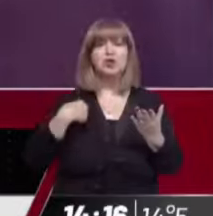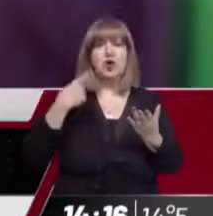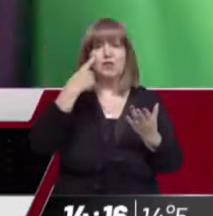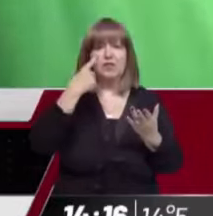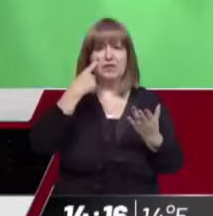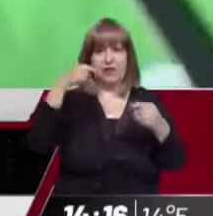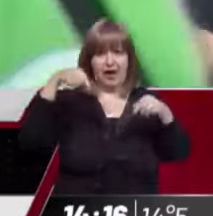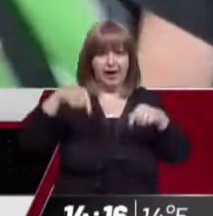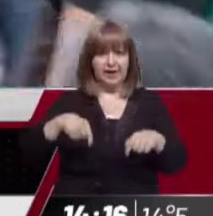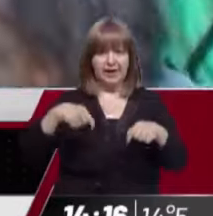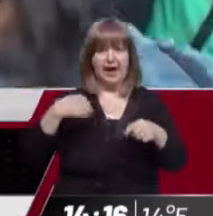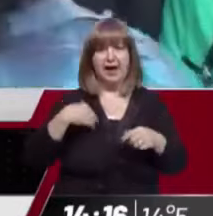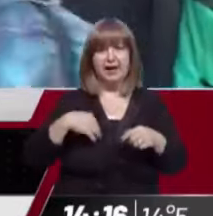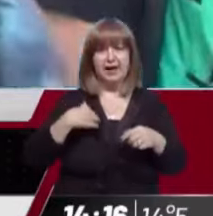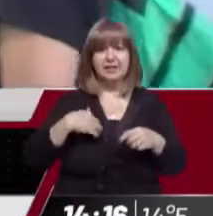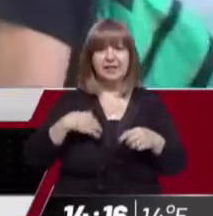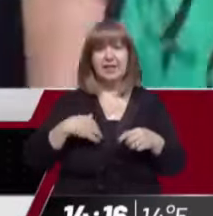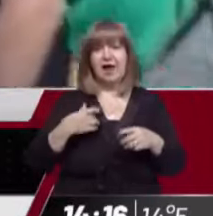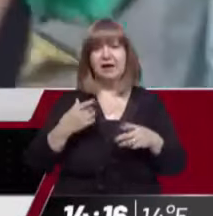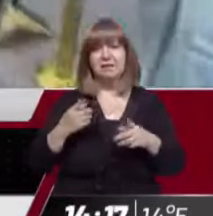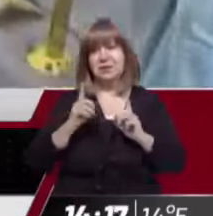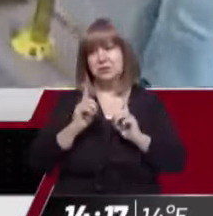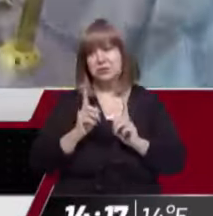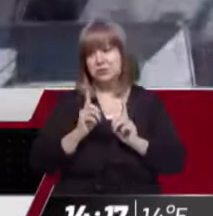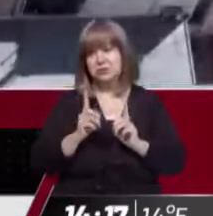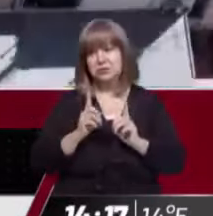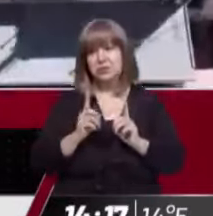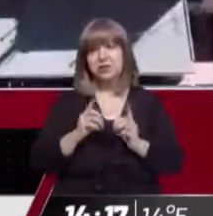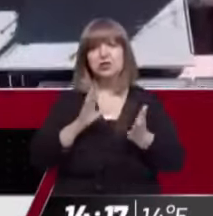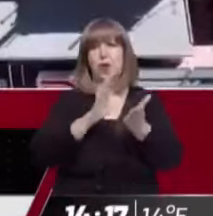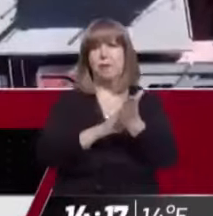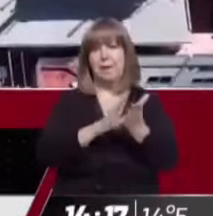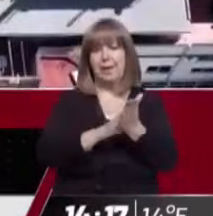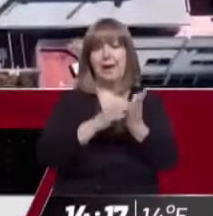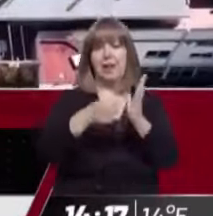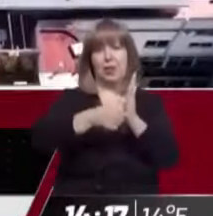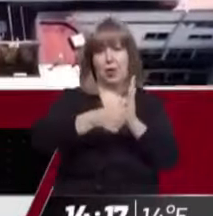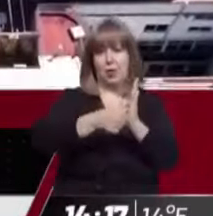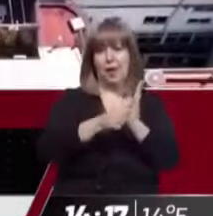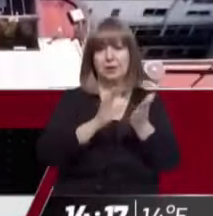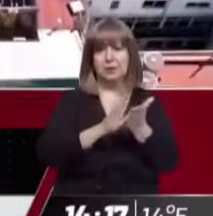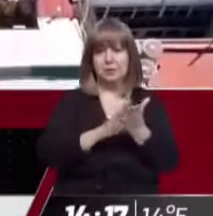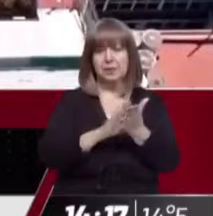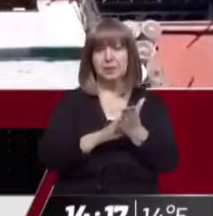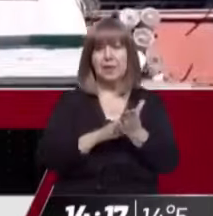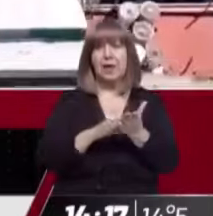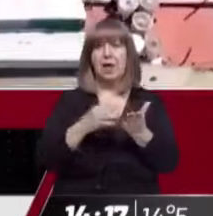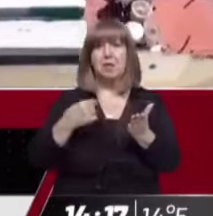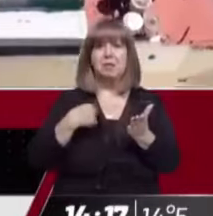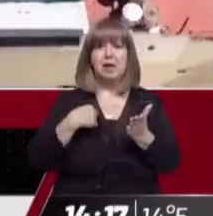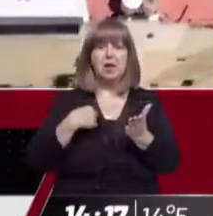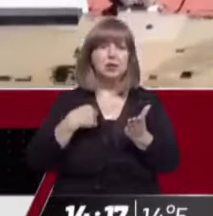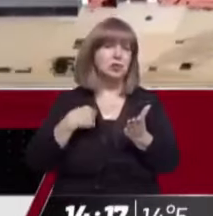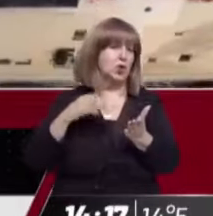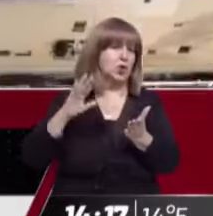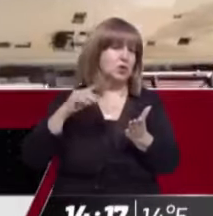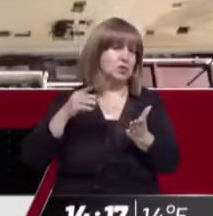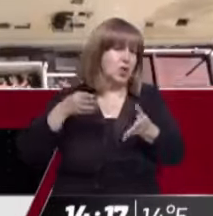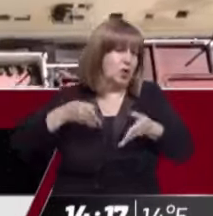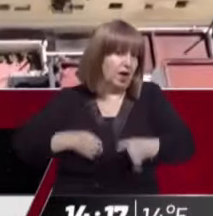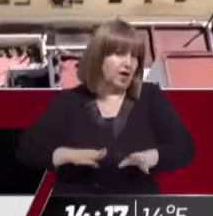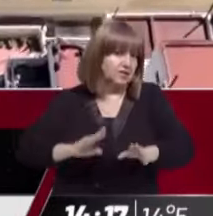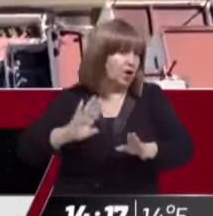Argentina. Ya tengo como mis papeles al día, pero claro, no se me exige algo especial como extranjero para